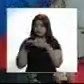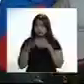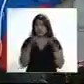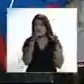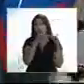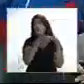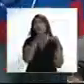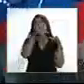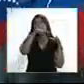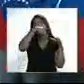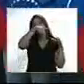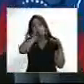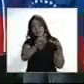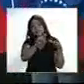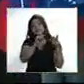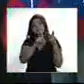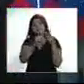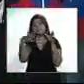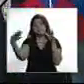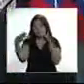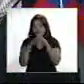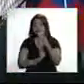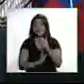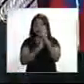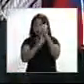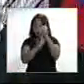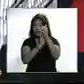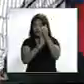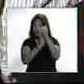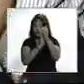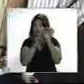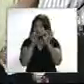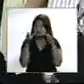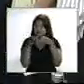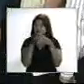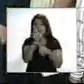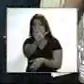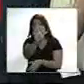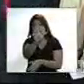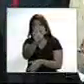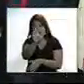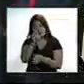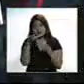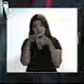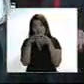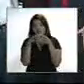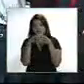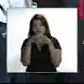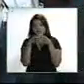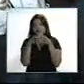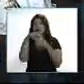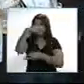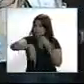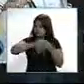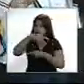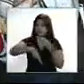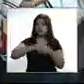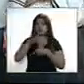Pueblo Patriótico, los líderes del movimiento, del Partido Socialista Unido de Venezuela, de la